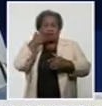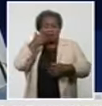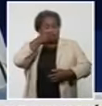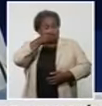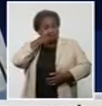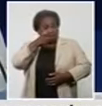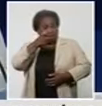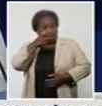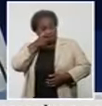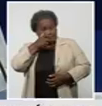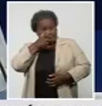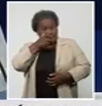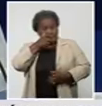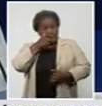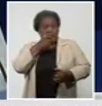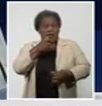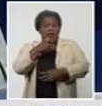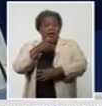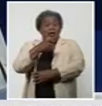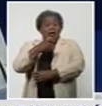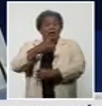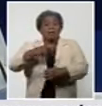tiene, y en las provincias con